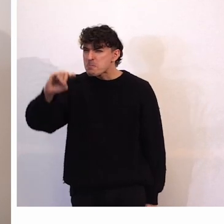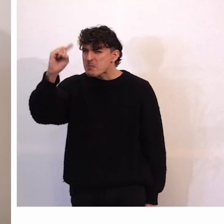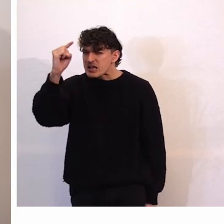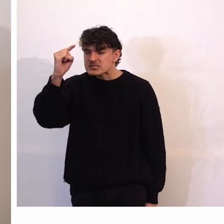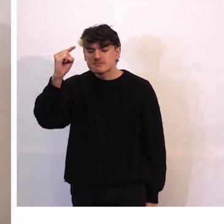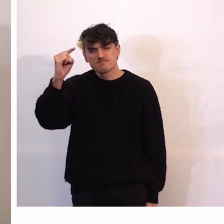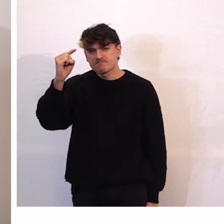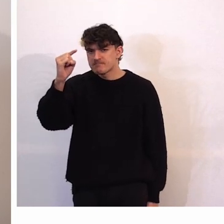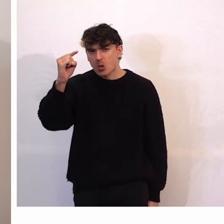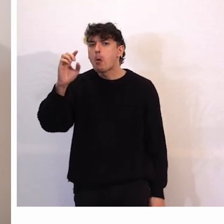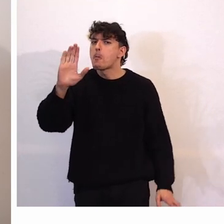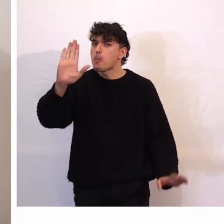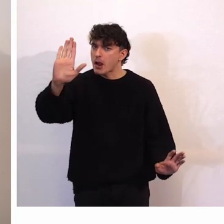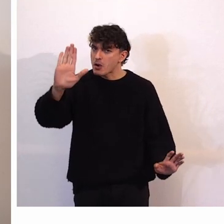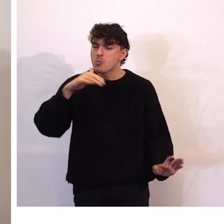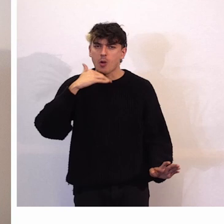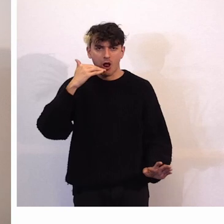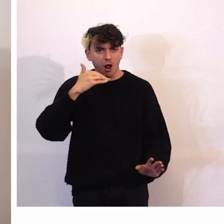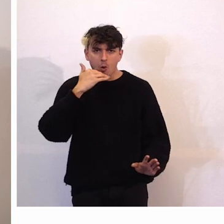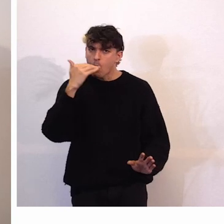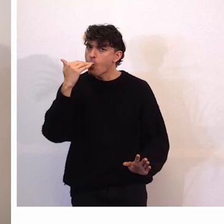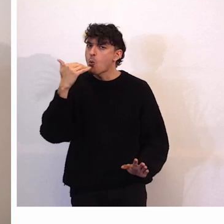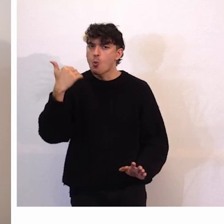fue un puntazo.